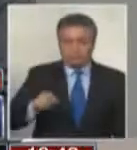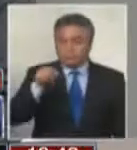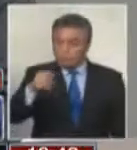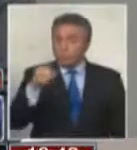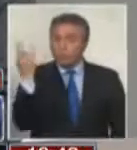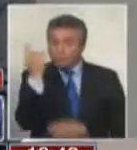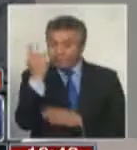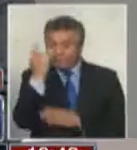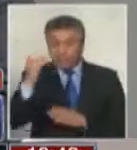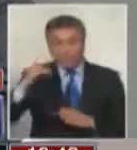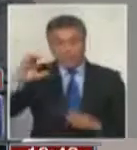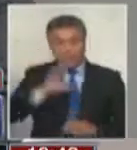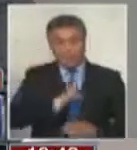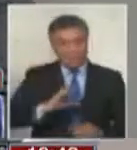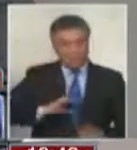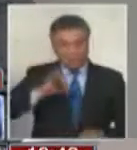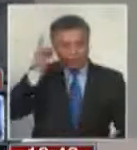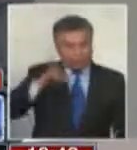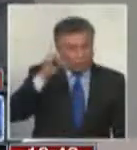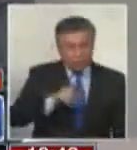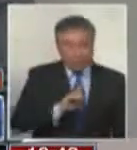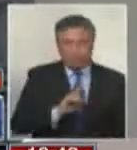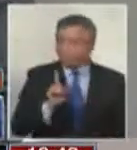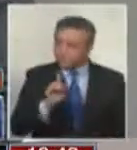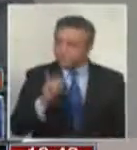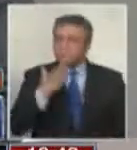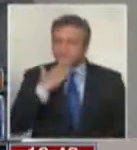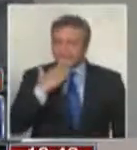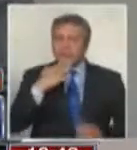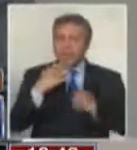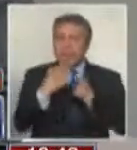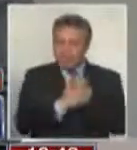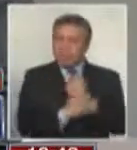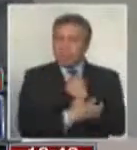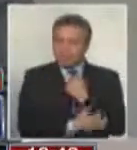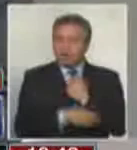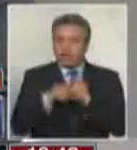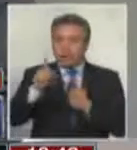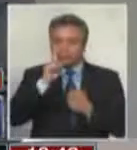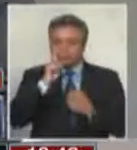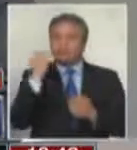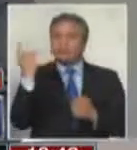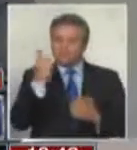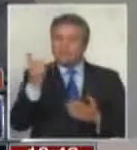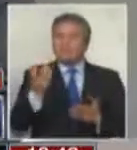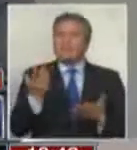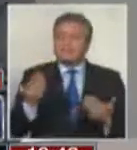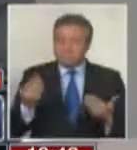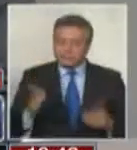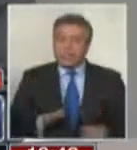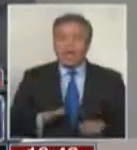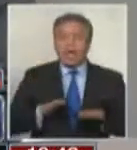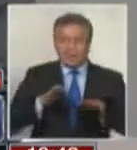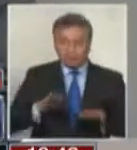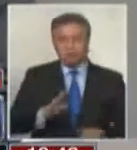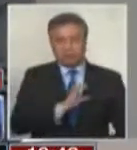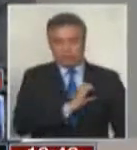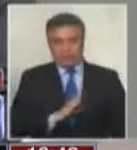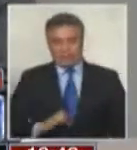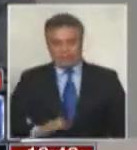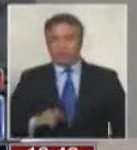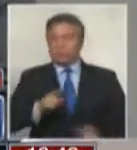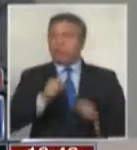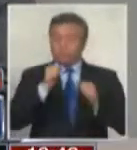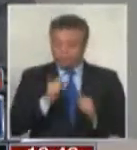universidades estatales también en las regiones hay universidades que requieren de un apoyo del estado y eso a mi juicio podría